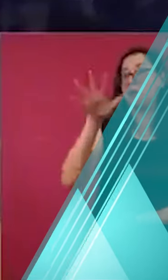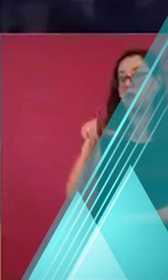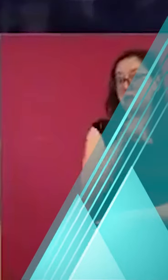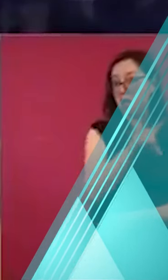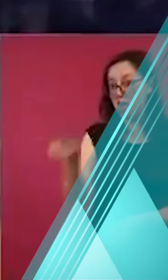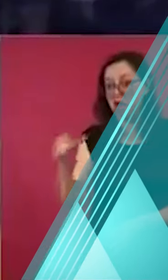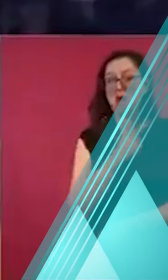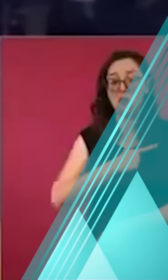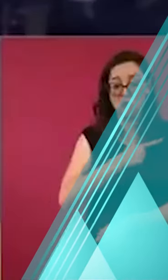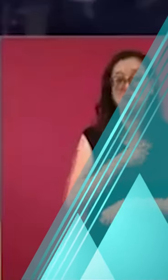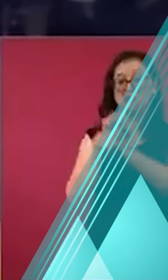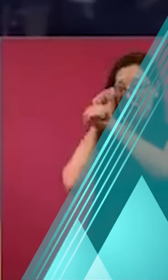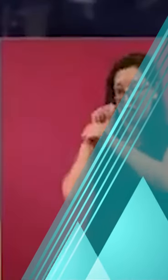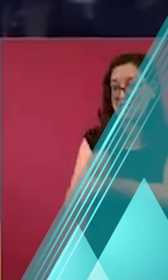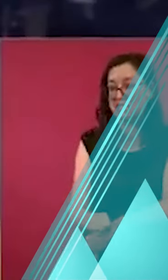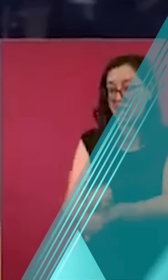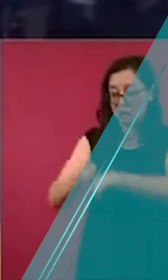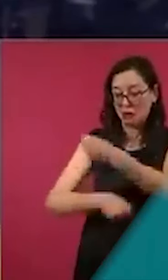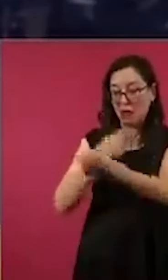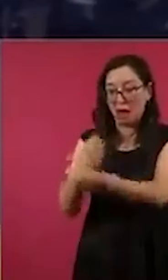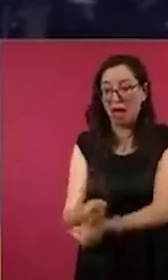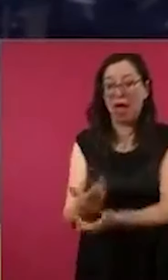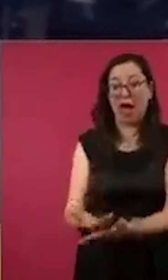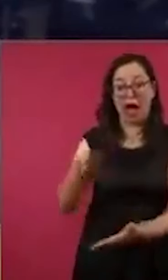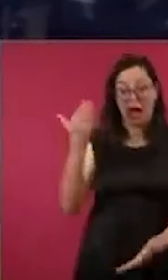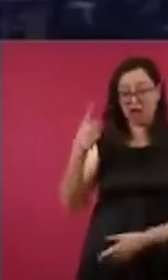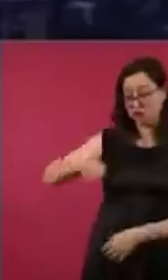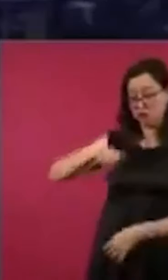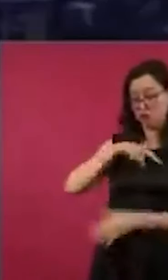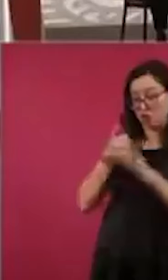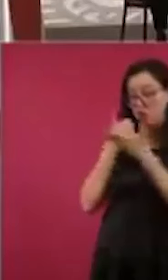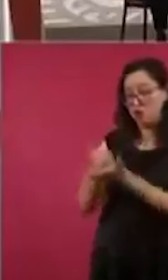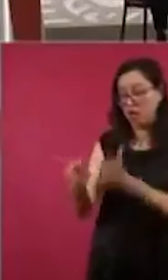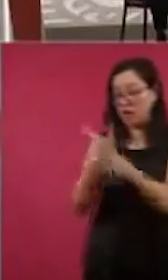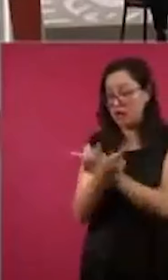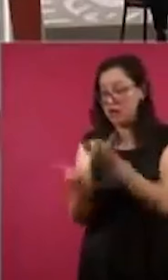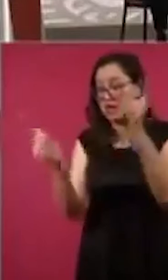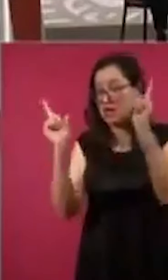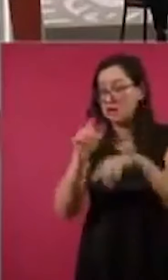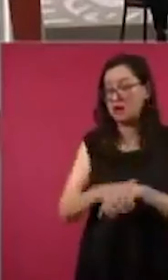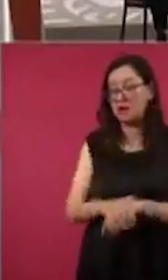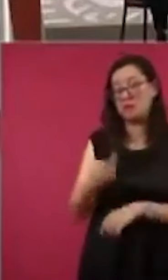Volvieron a colocarse las cadenas que les quitamos.